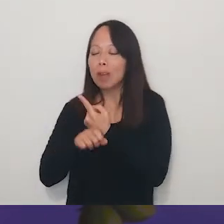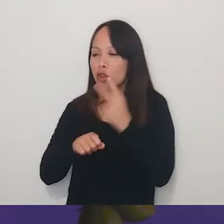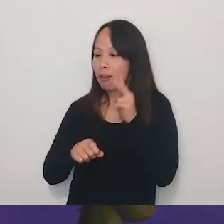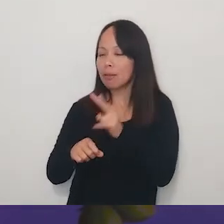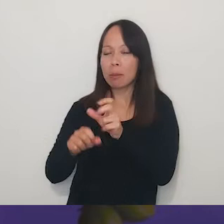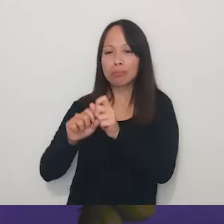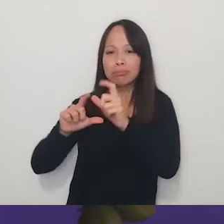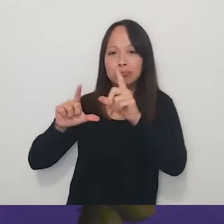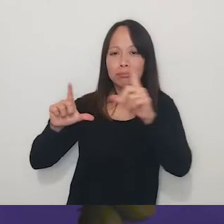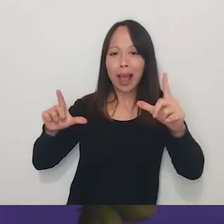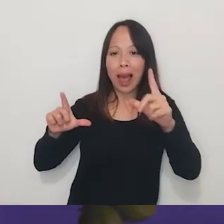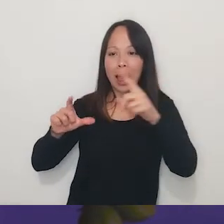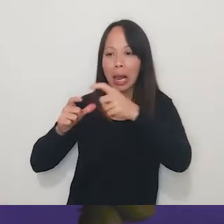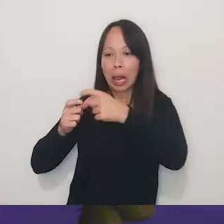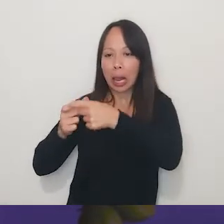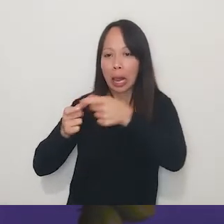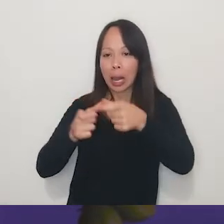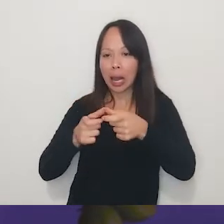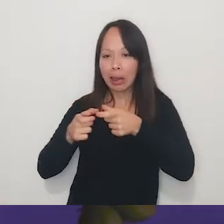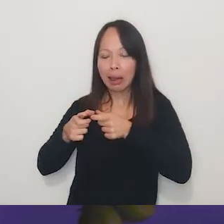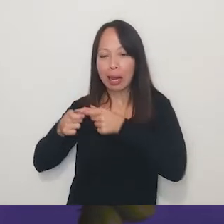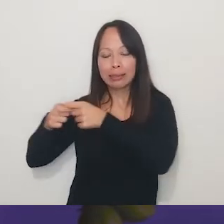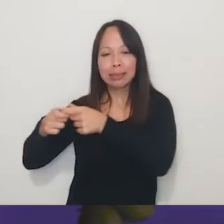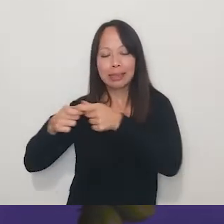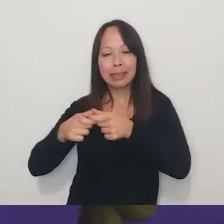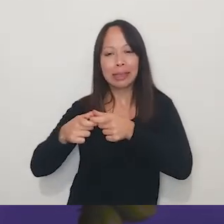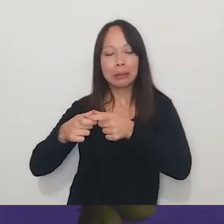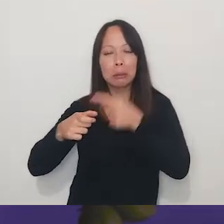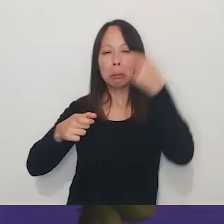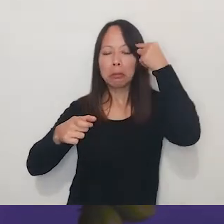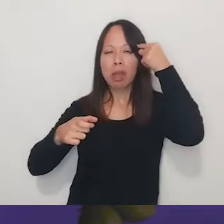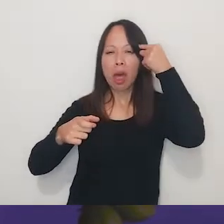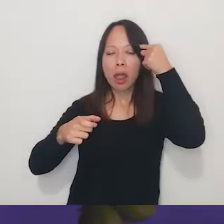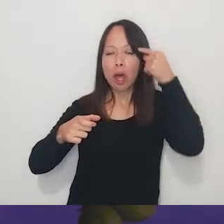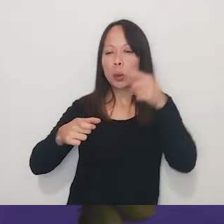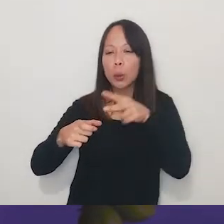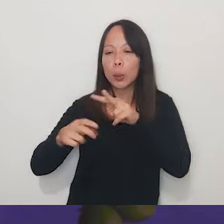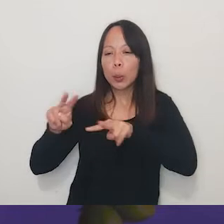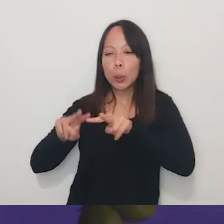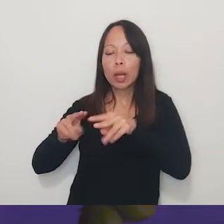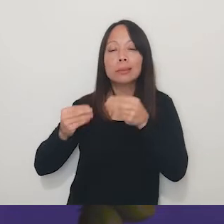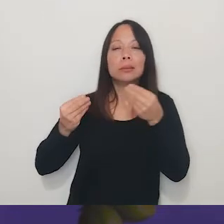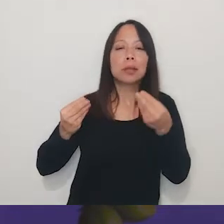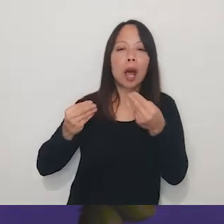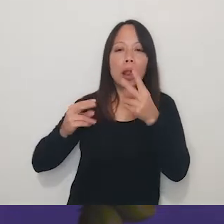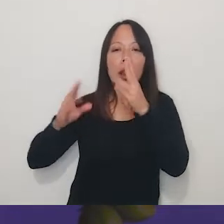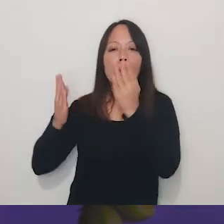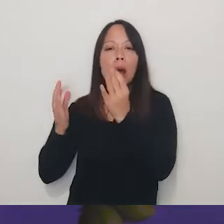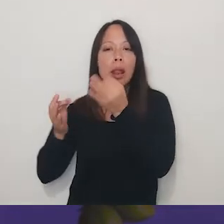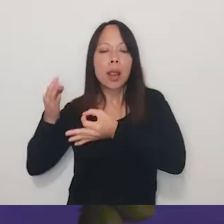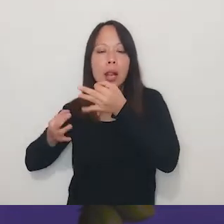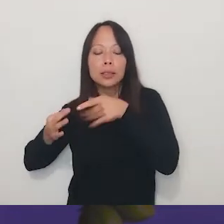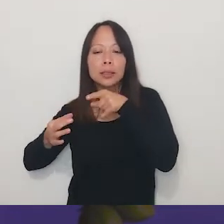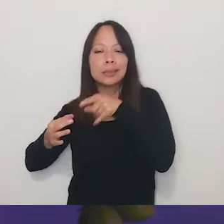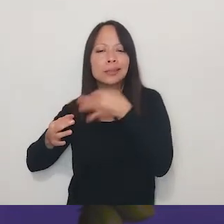ejemplo una expansión de tripletes. Entonces, bueno, uno tiene que pensar qué está buscando o qué diagnósticos diferenciales hay y buscar el